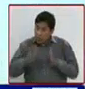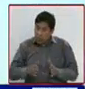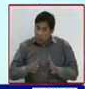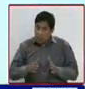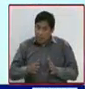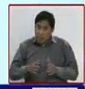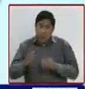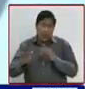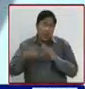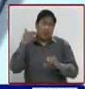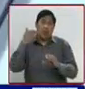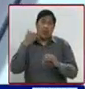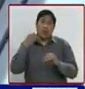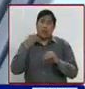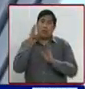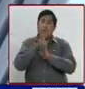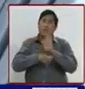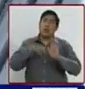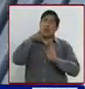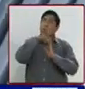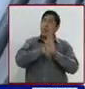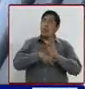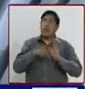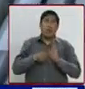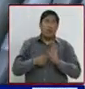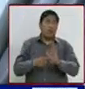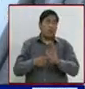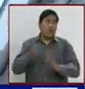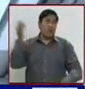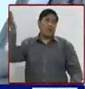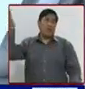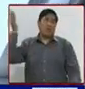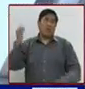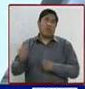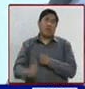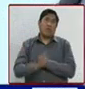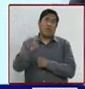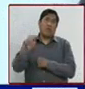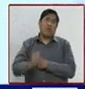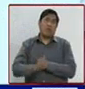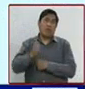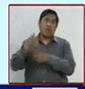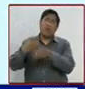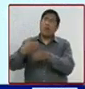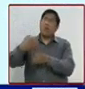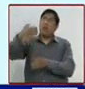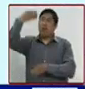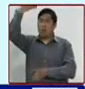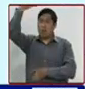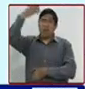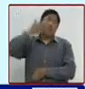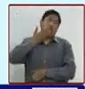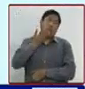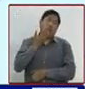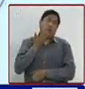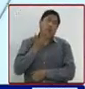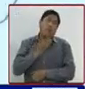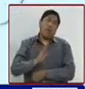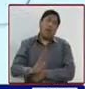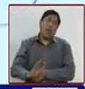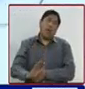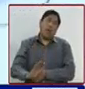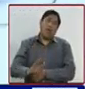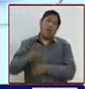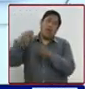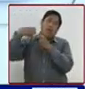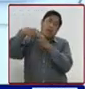día nos ha enviado estas imágenes que nos muestran el peligro de los postes que están en mal estado, que